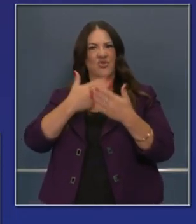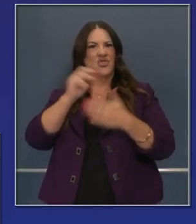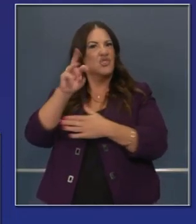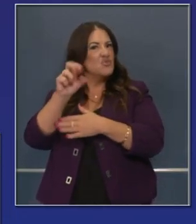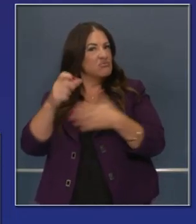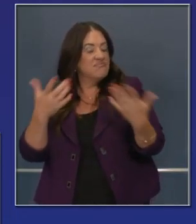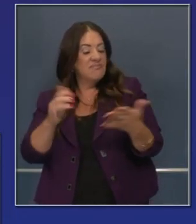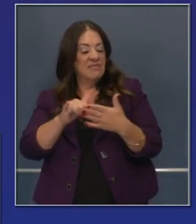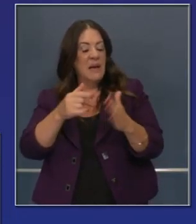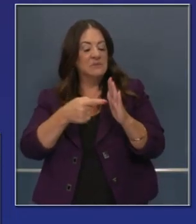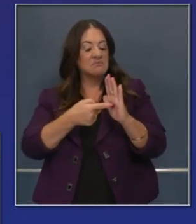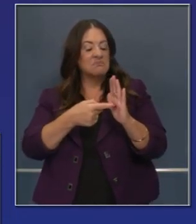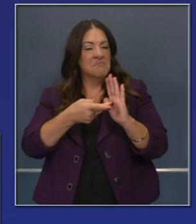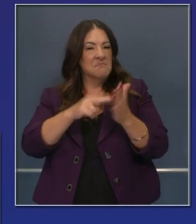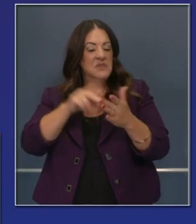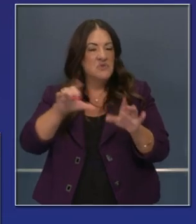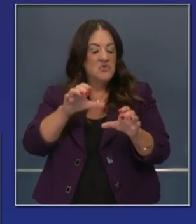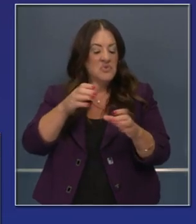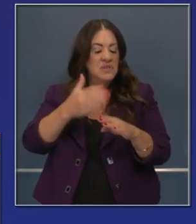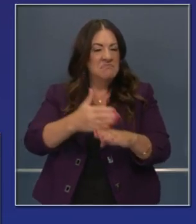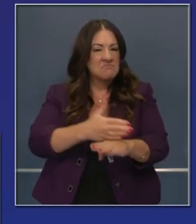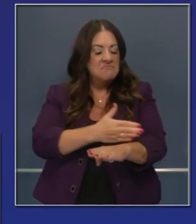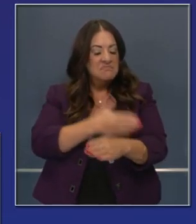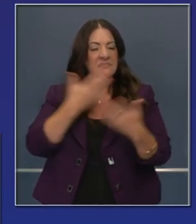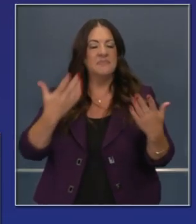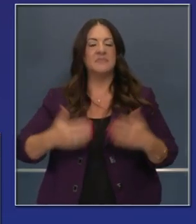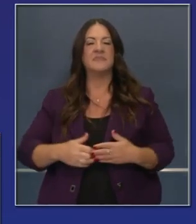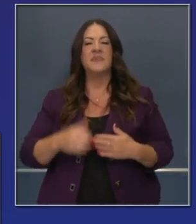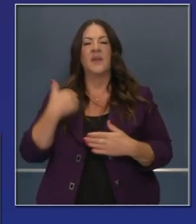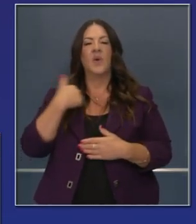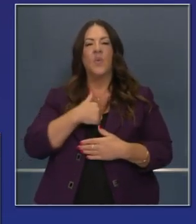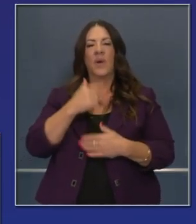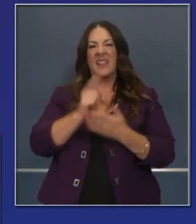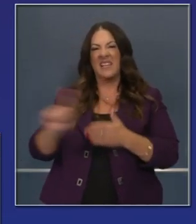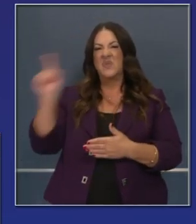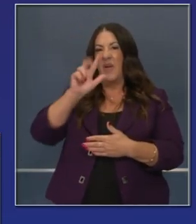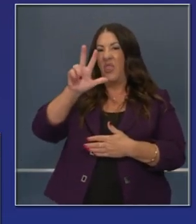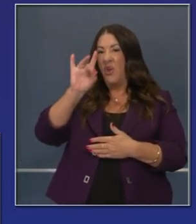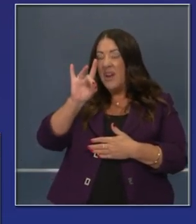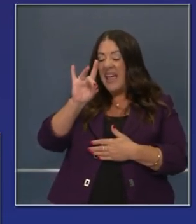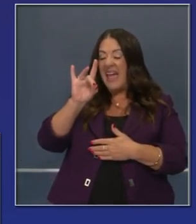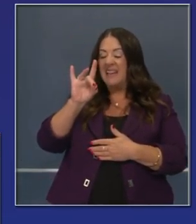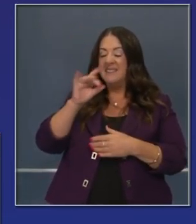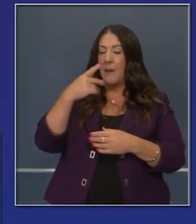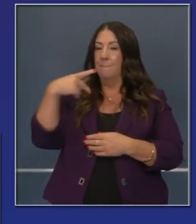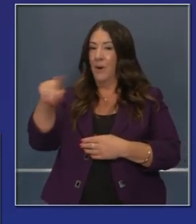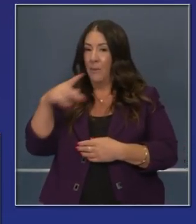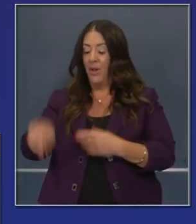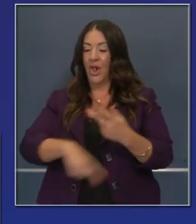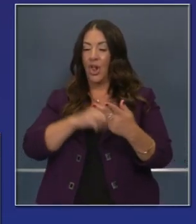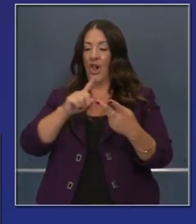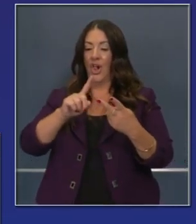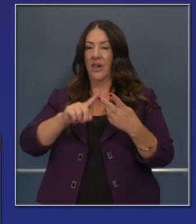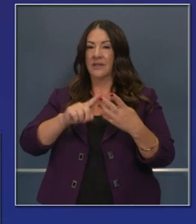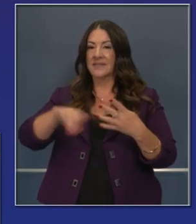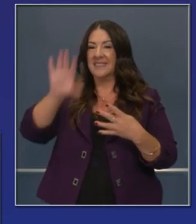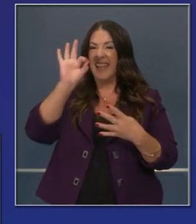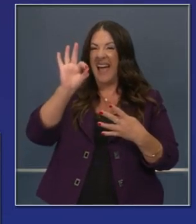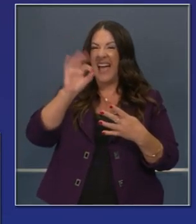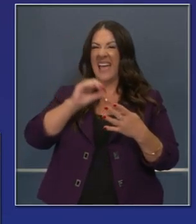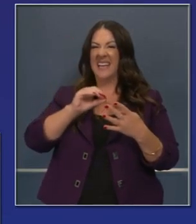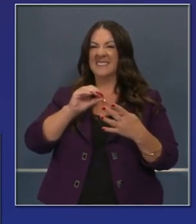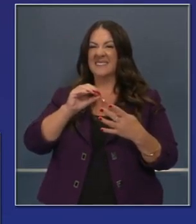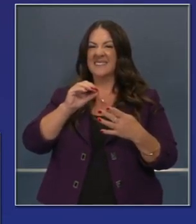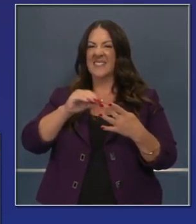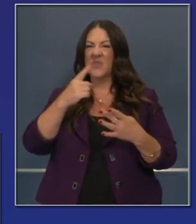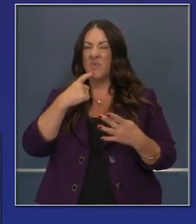muy alentadora. Hemos visto en las últimas semanas que teníamos 38 condados en el morado, 9 en el rojo,